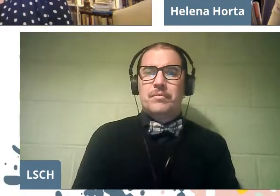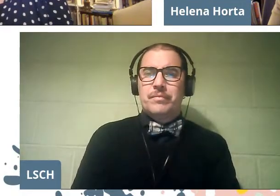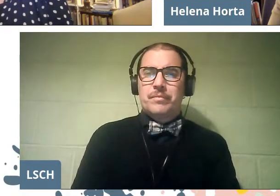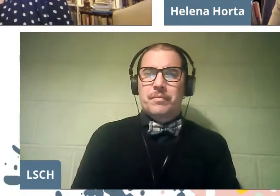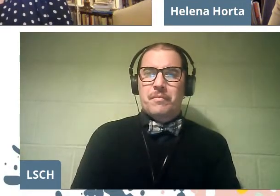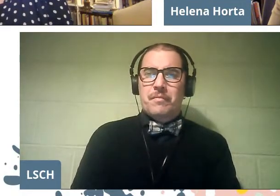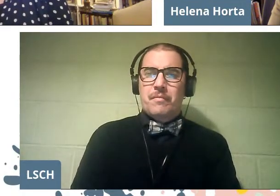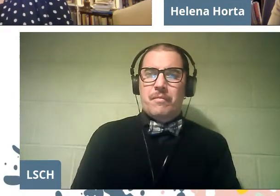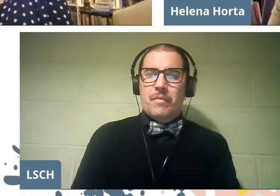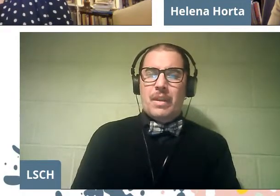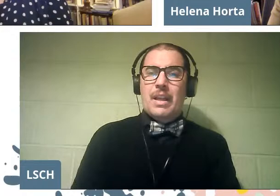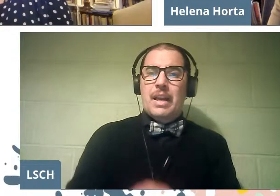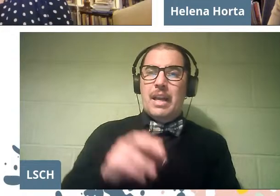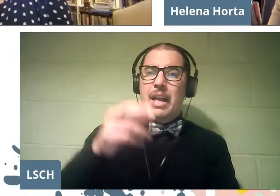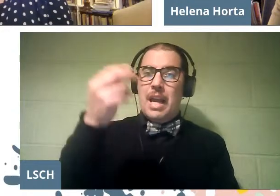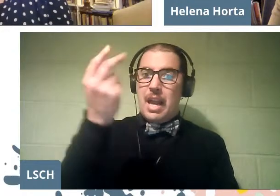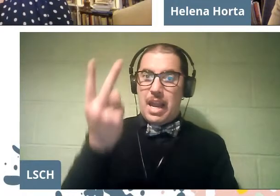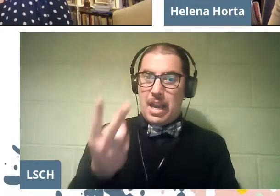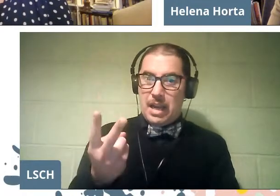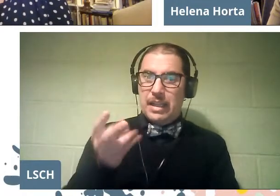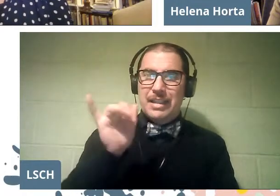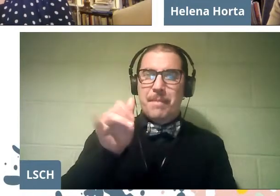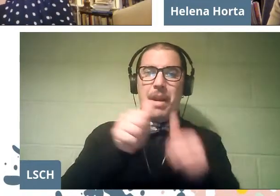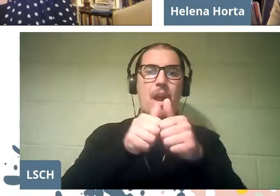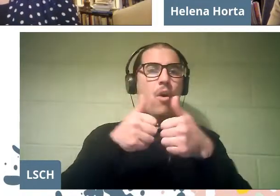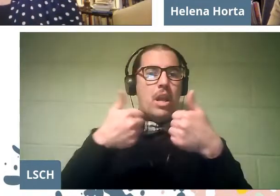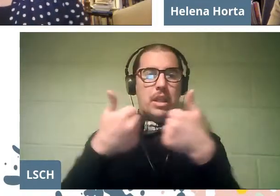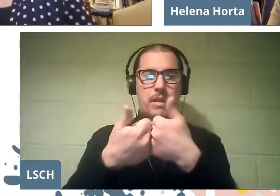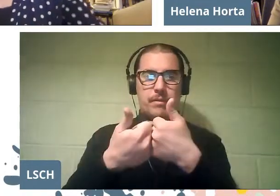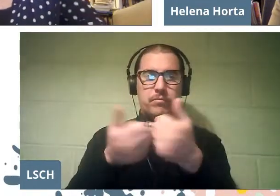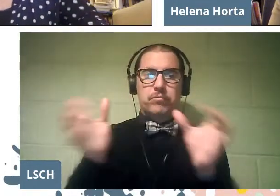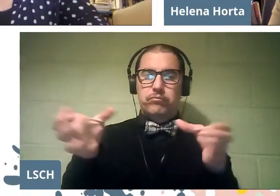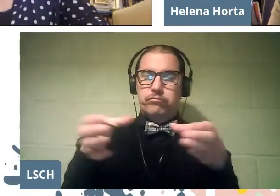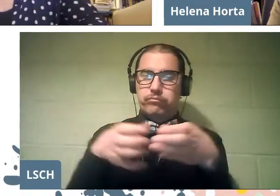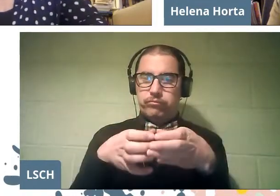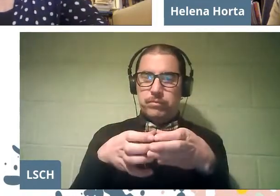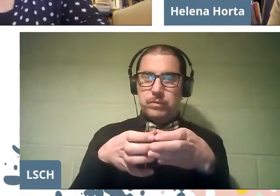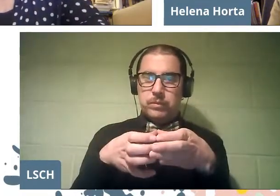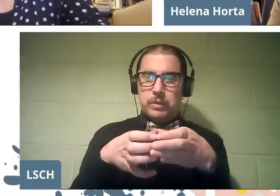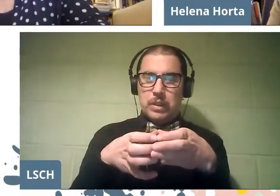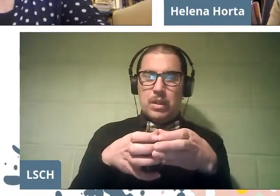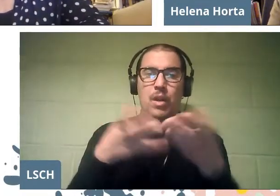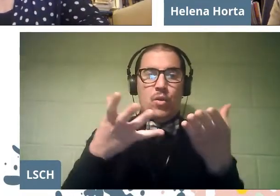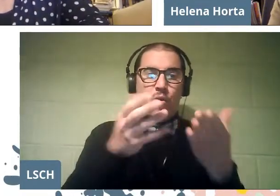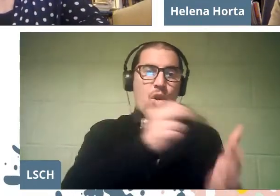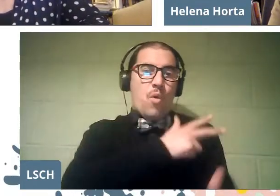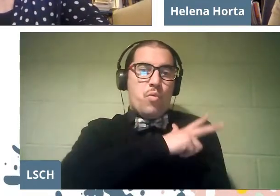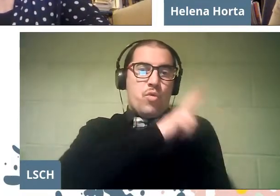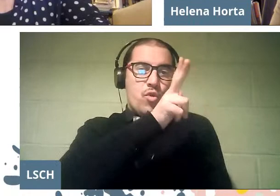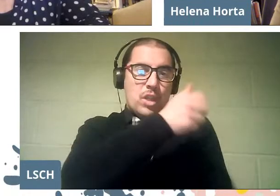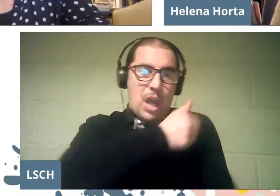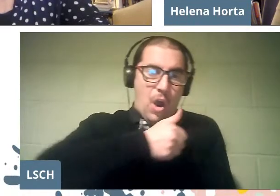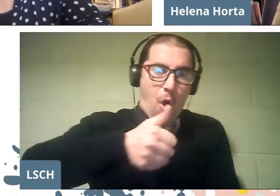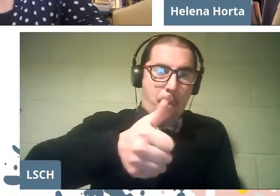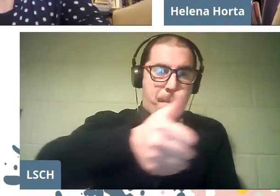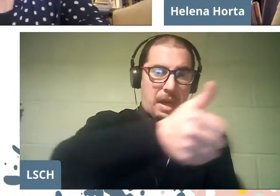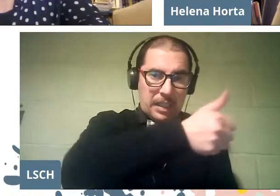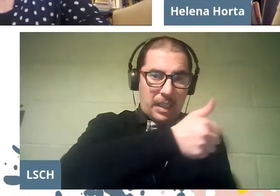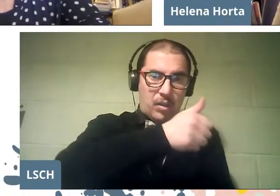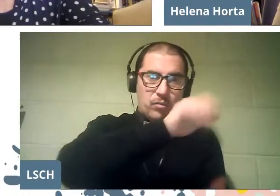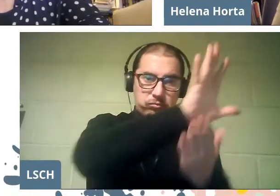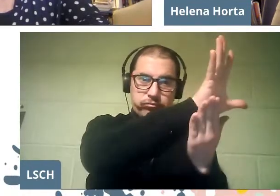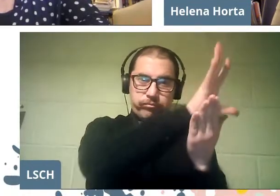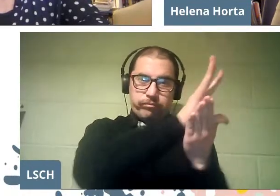La creación artística es colectiva, es basada en un panteón compartido. De